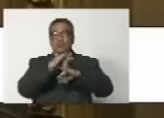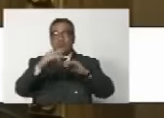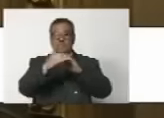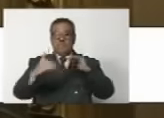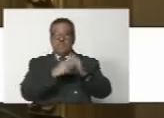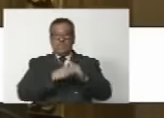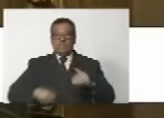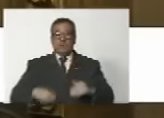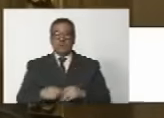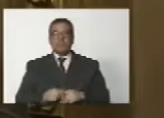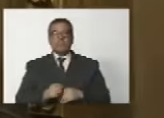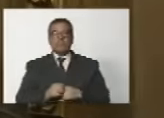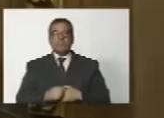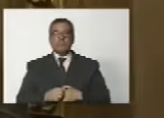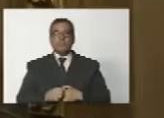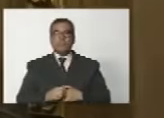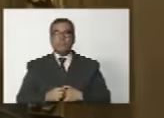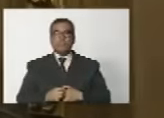ciudadano vicepresidente.